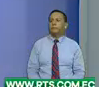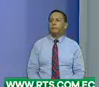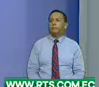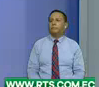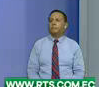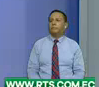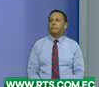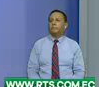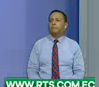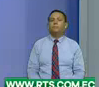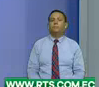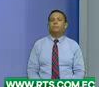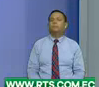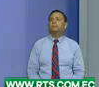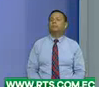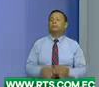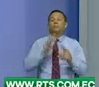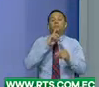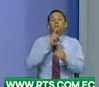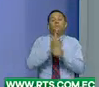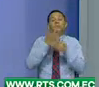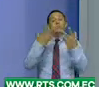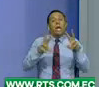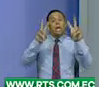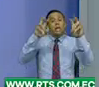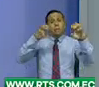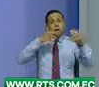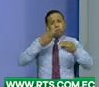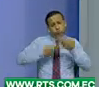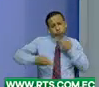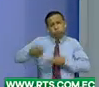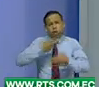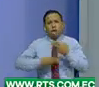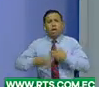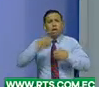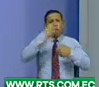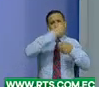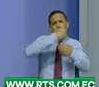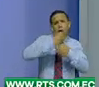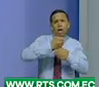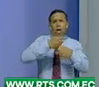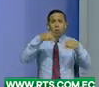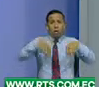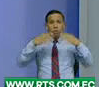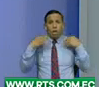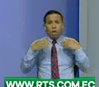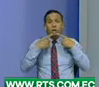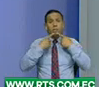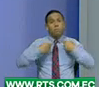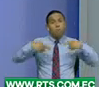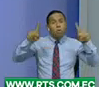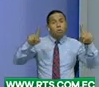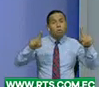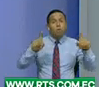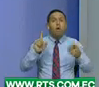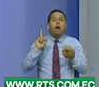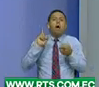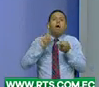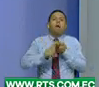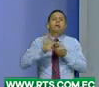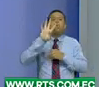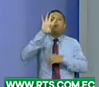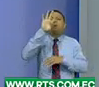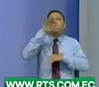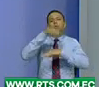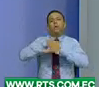mucha atención la actividad comercial y la jornada laboral en el sector público y privado de guayaquil se podrá realizar hasta las 16 horas con los